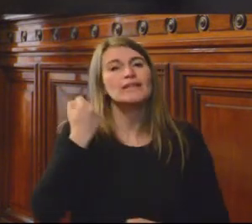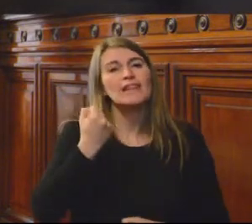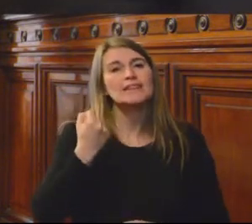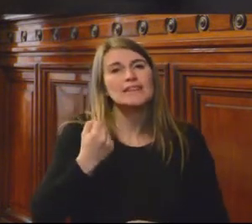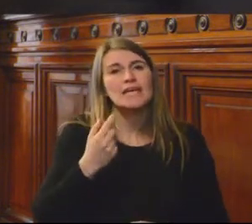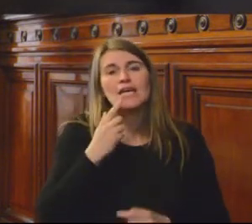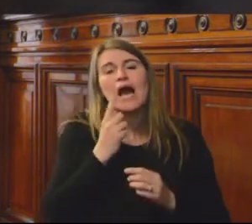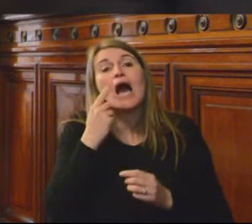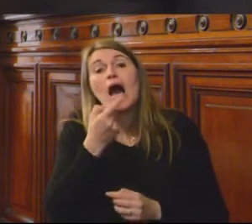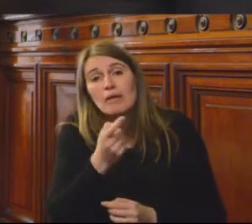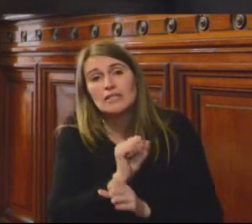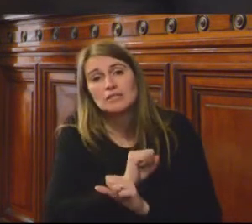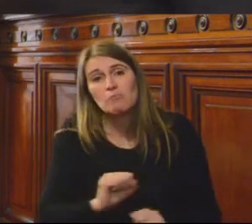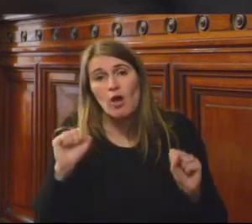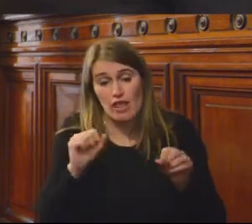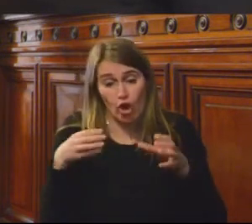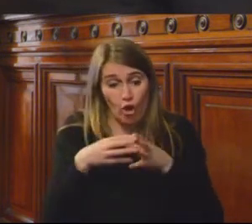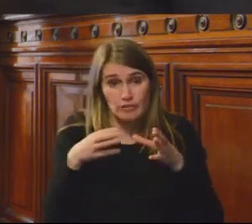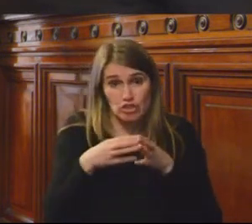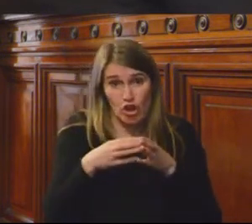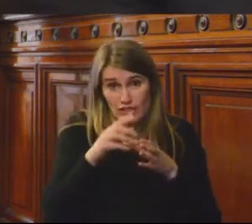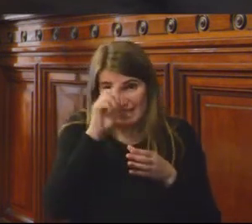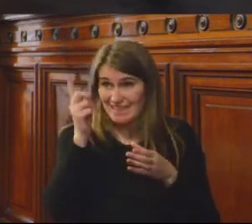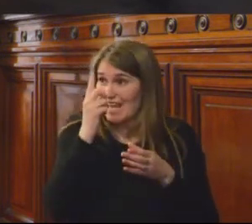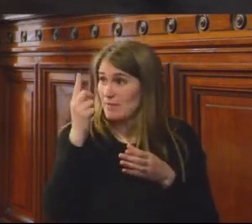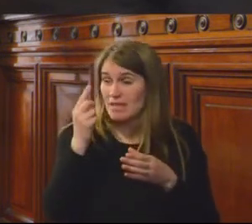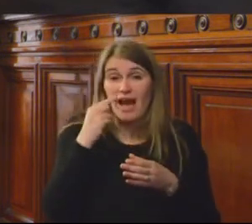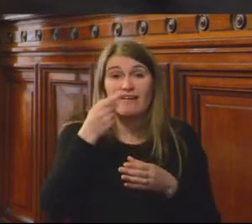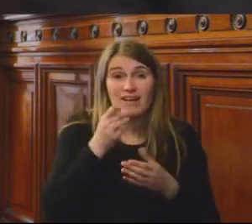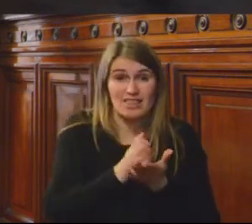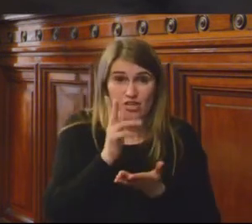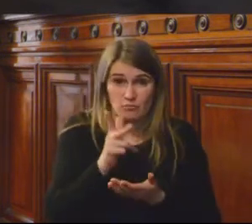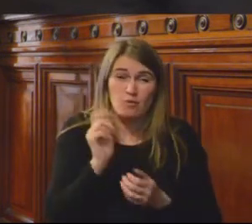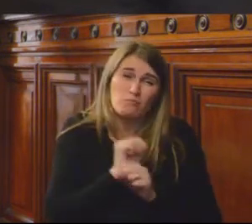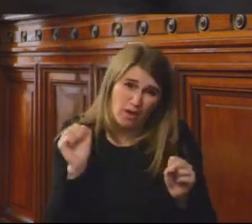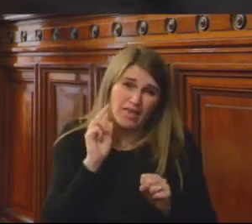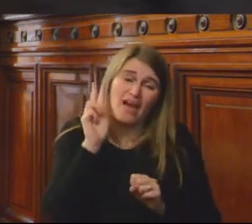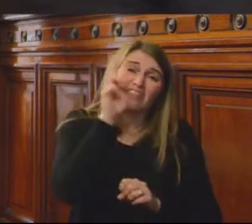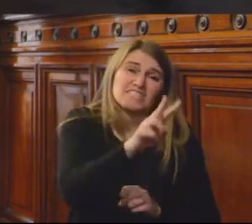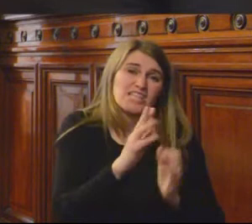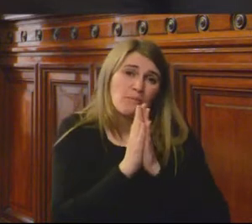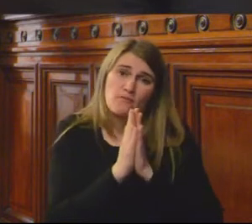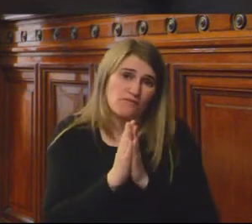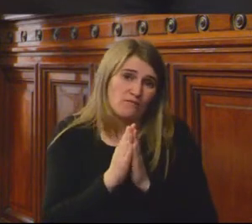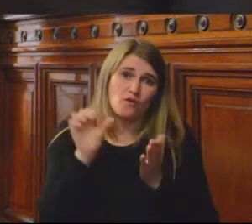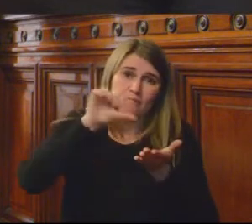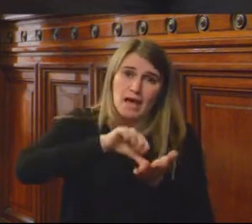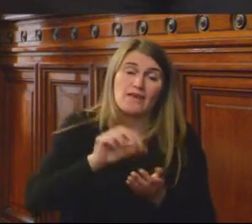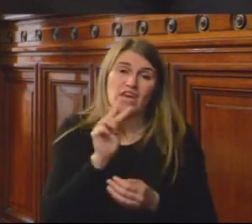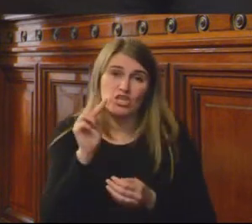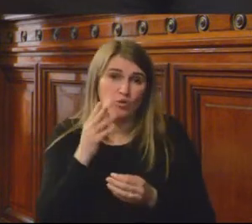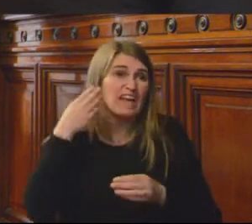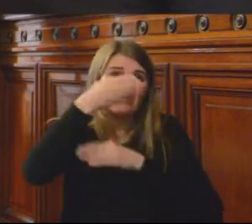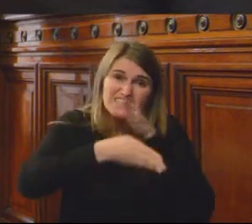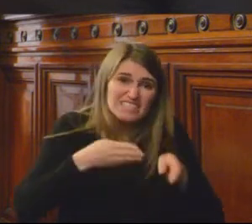exista la posibilidad de que la Comisión Interamericana de Derechos Humanos pueda hacer una visita en loco a nuestro país para que realmente se verifique la situación